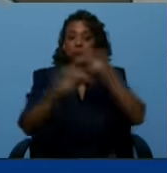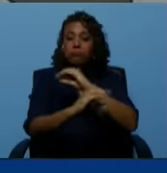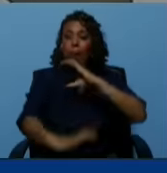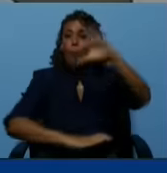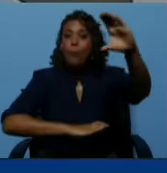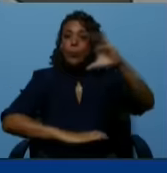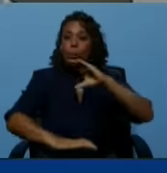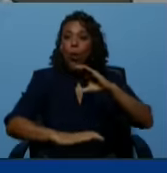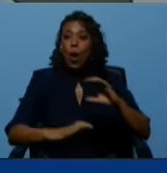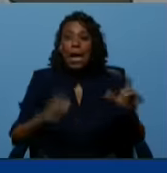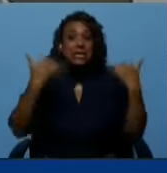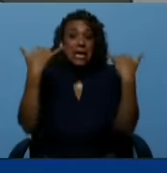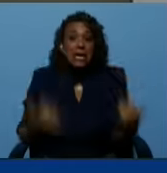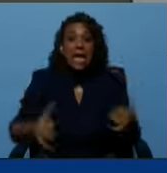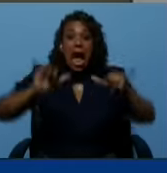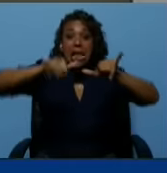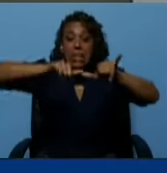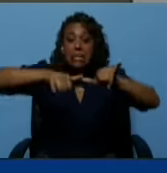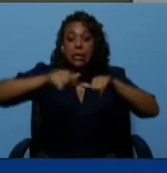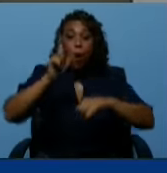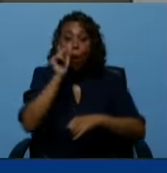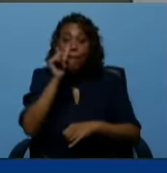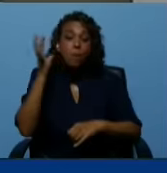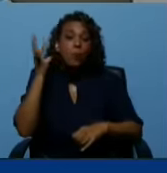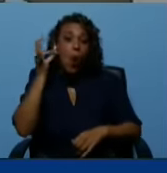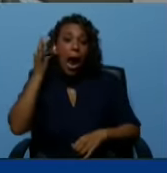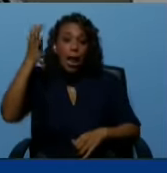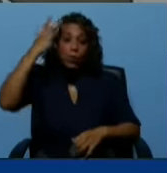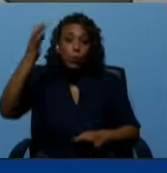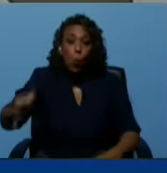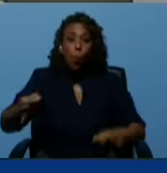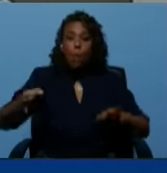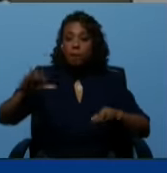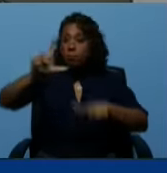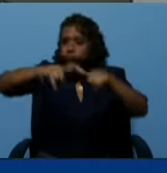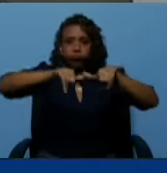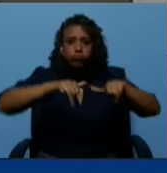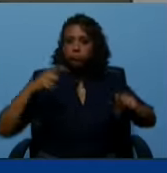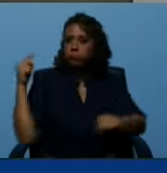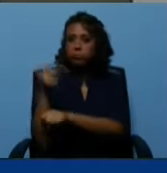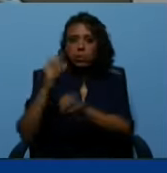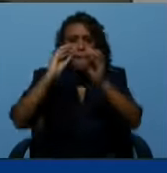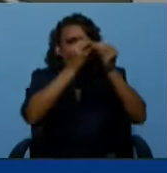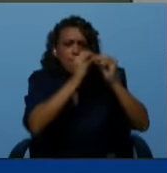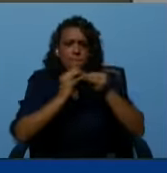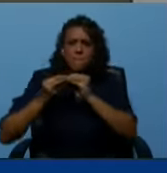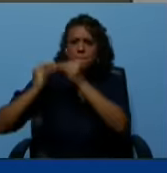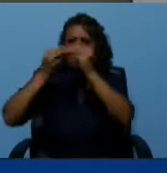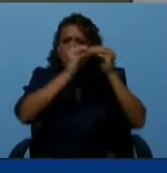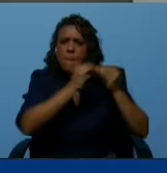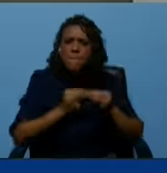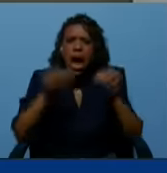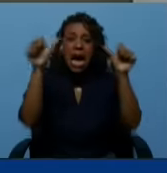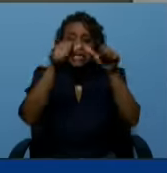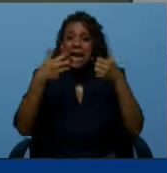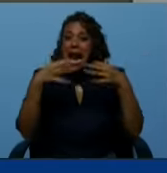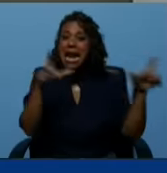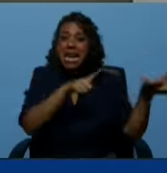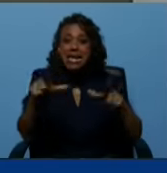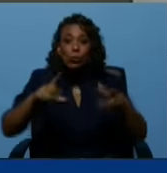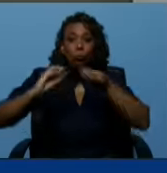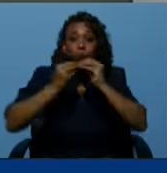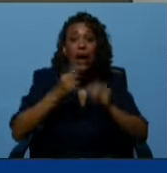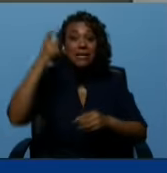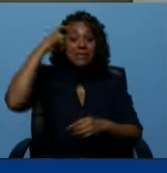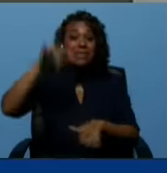inmediatamente el equipo eléctrico, los trabajadores, las trabajadoras, el compañero Márquez, bueno, al frente, repusieron el servicio eléctrico